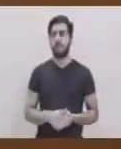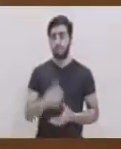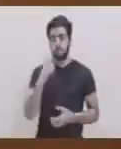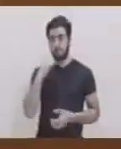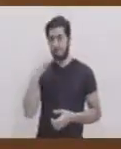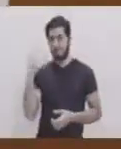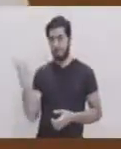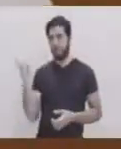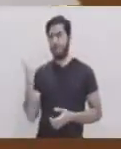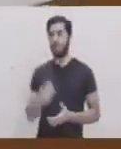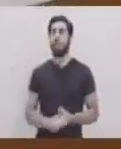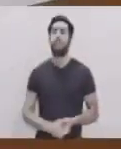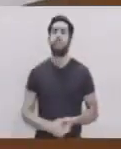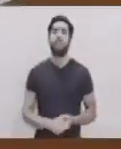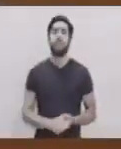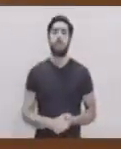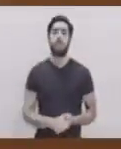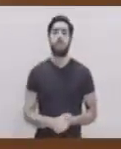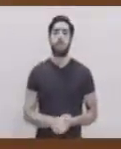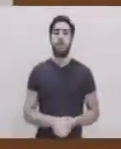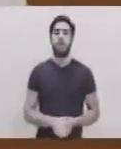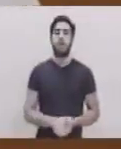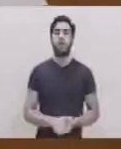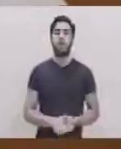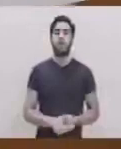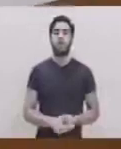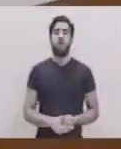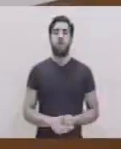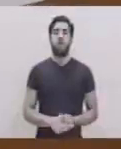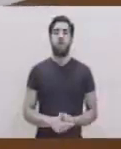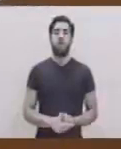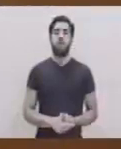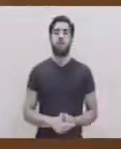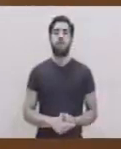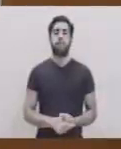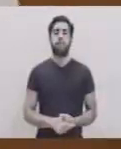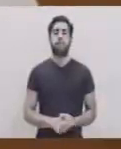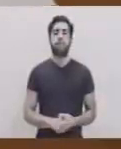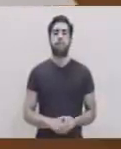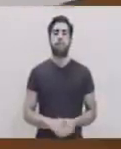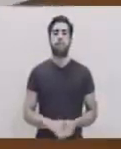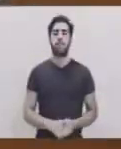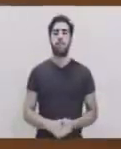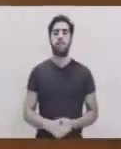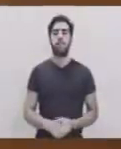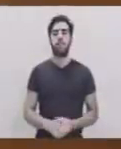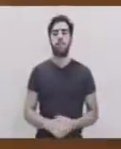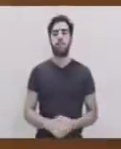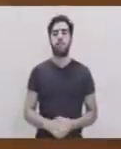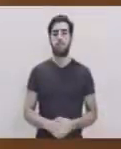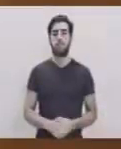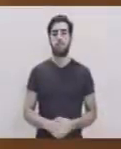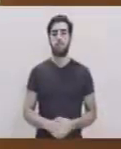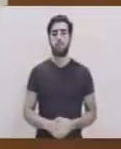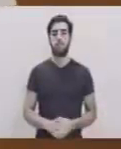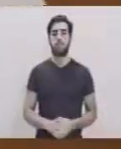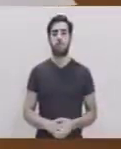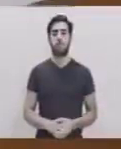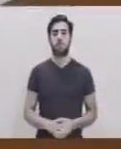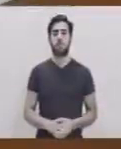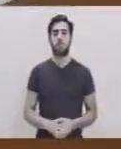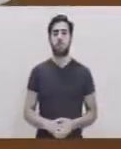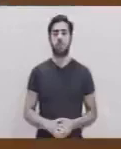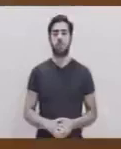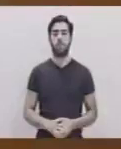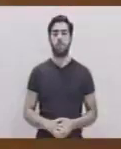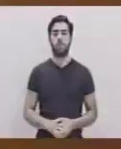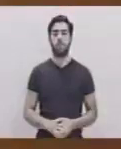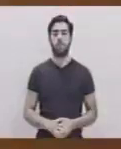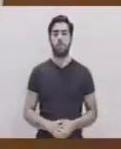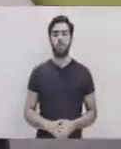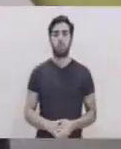en